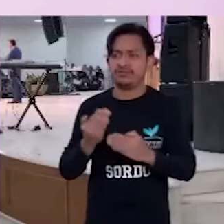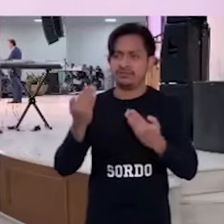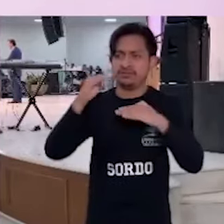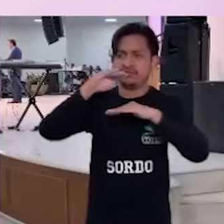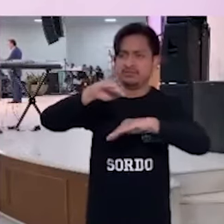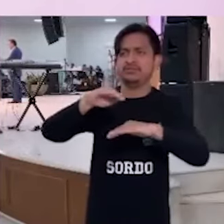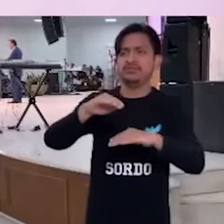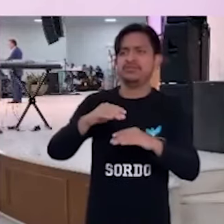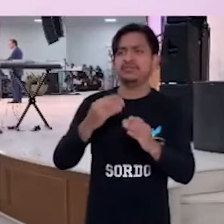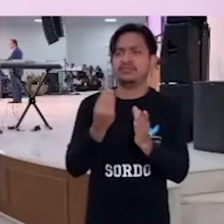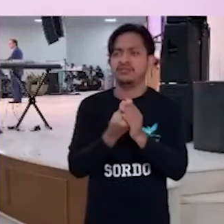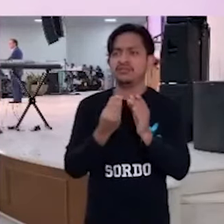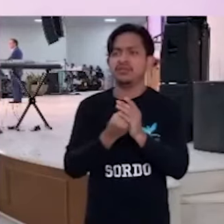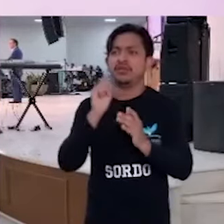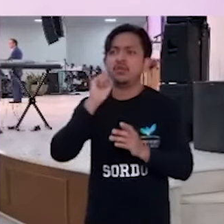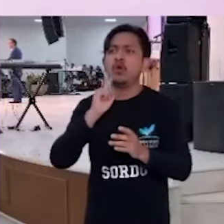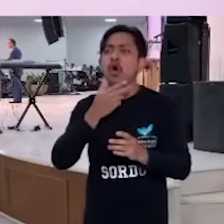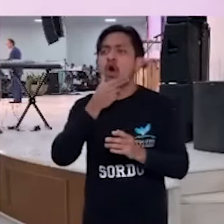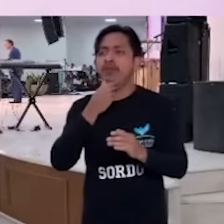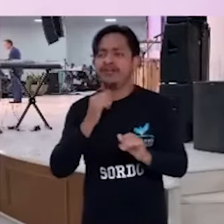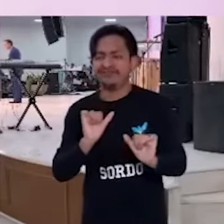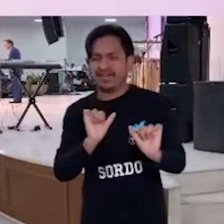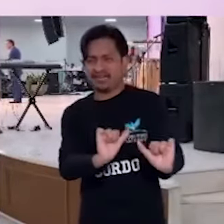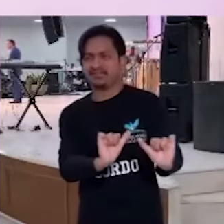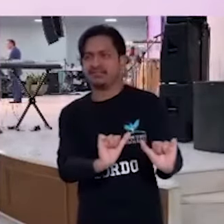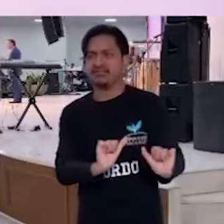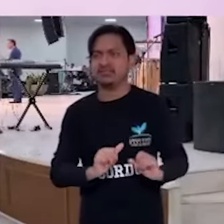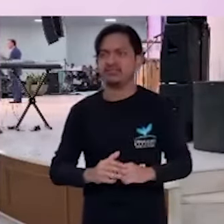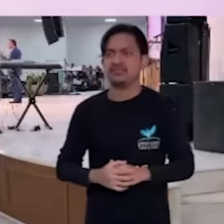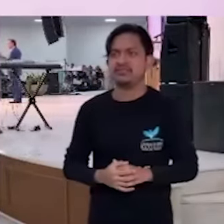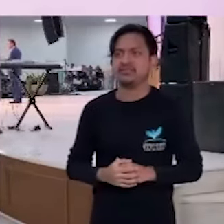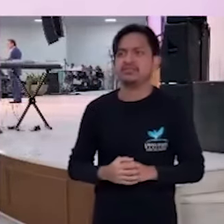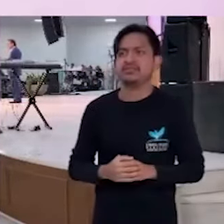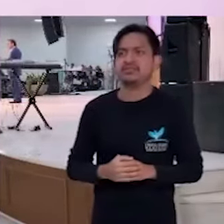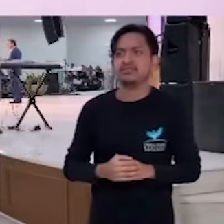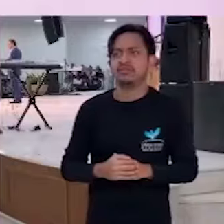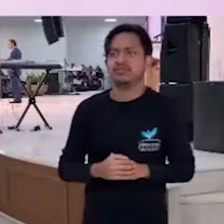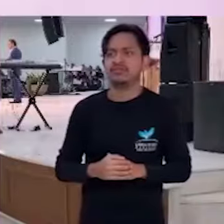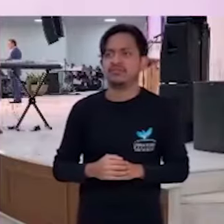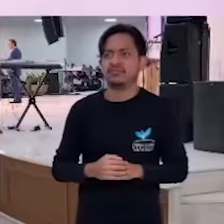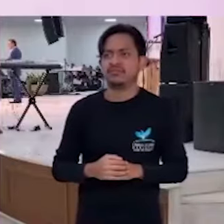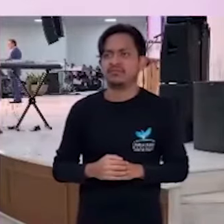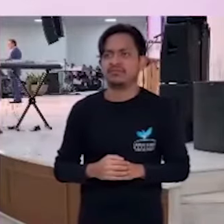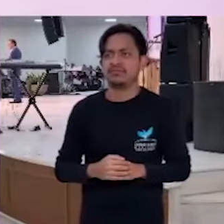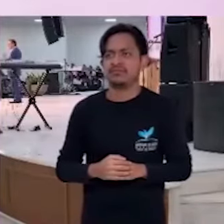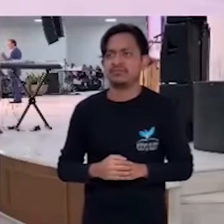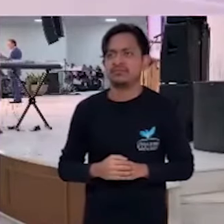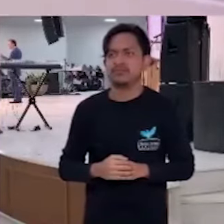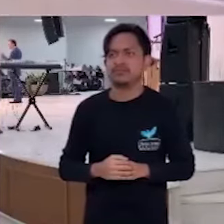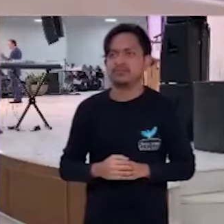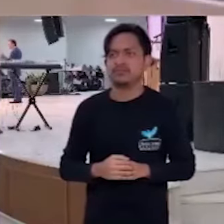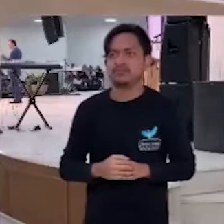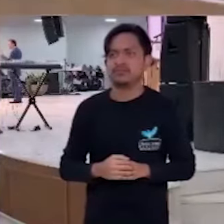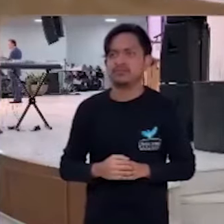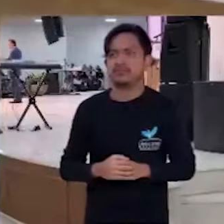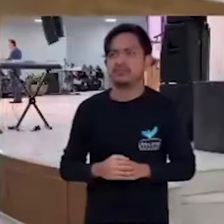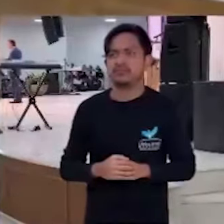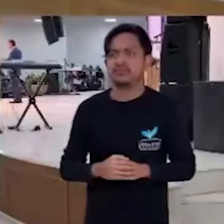es ministrar a las personas de la congregación, hombres y mujeres, ¿verdad? Eso es parte de